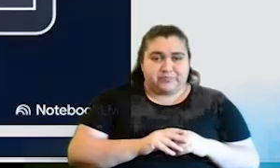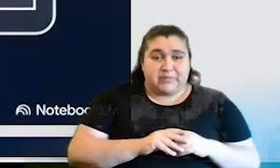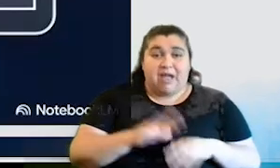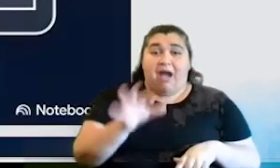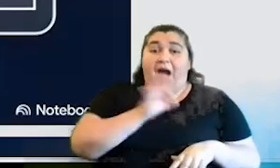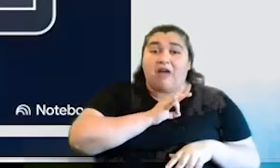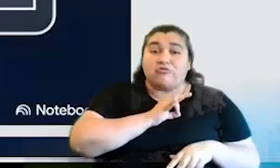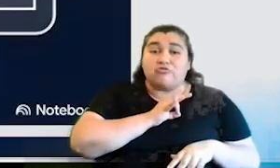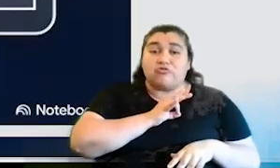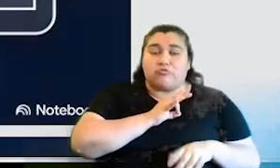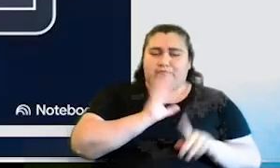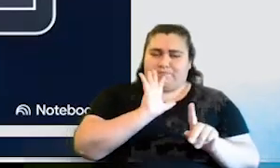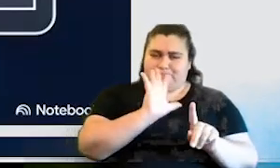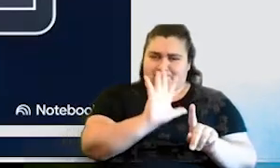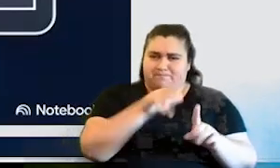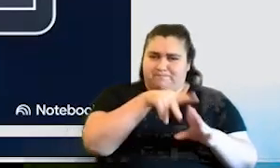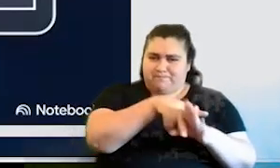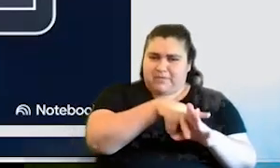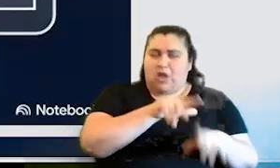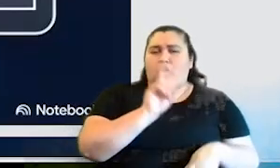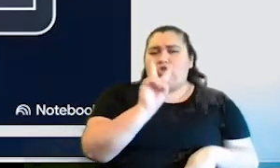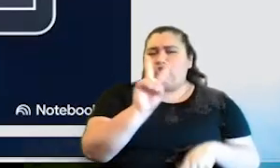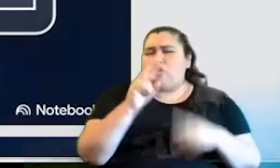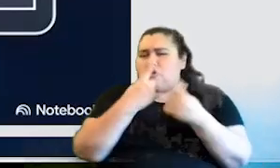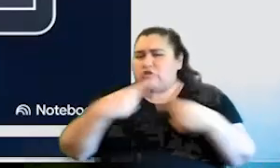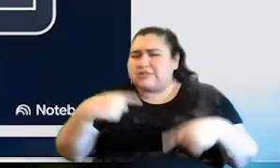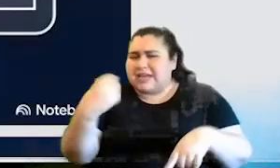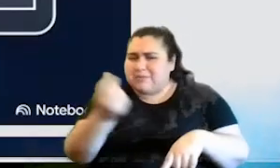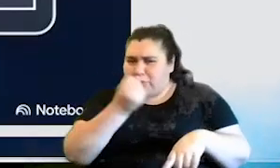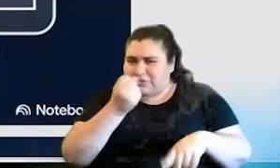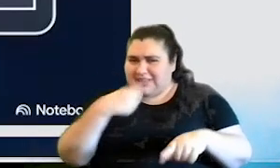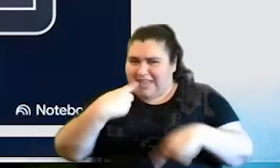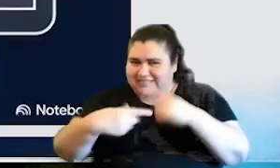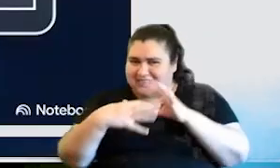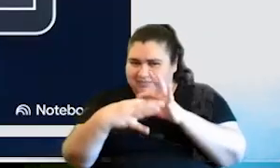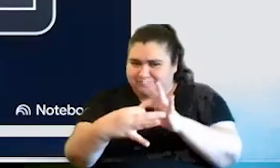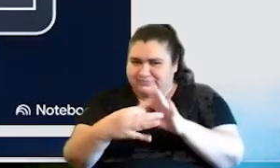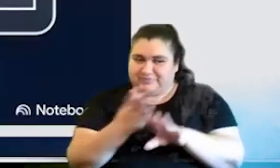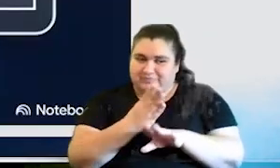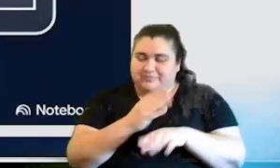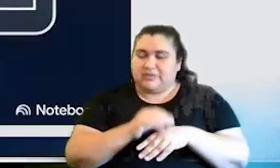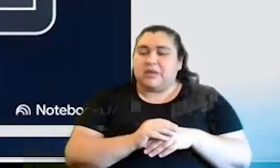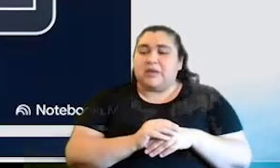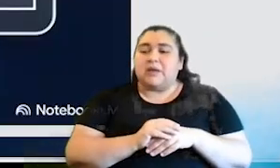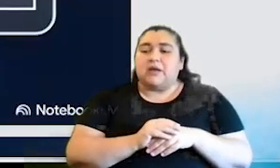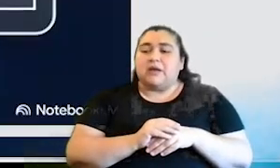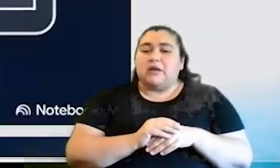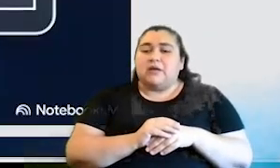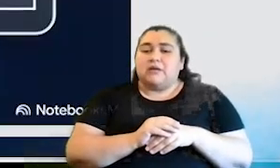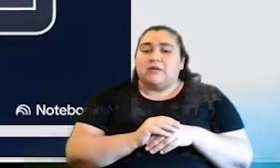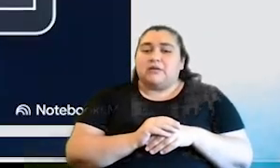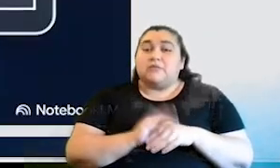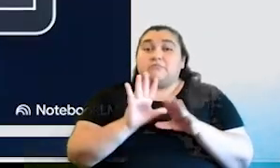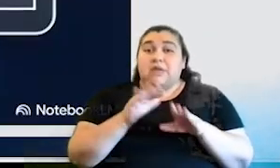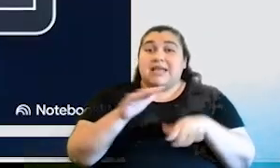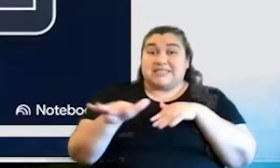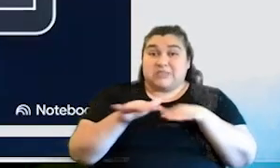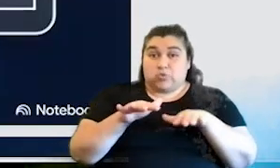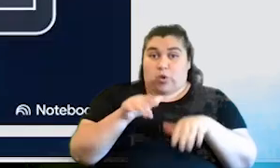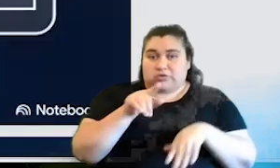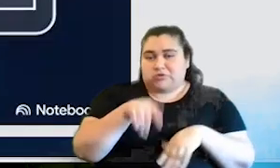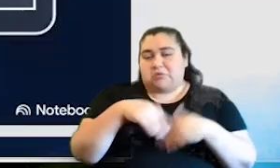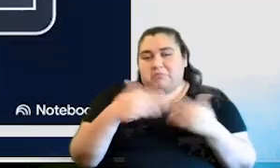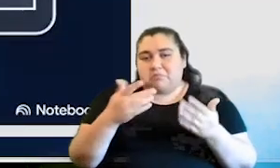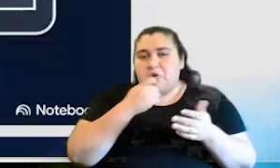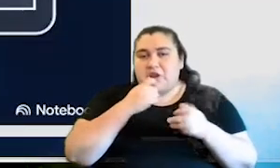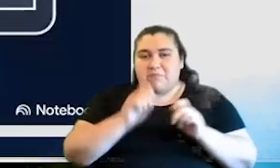año 2000, dos cosas, algo muy importante. Cuando tengamos la situación de sentarnos en una